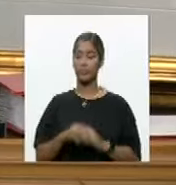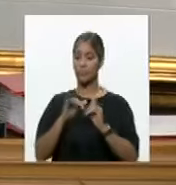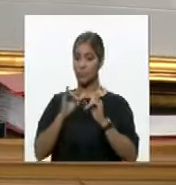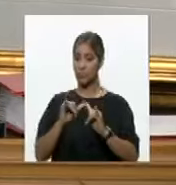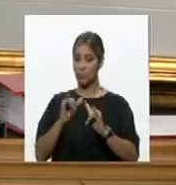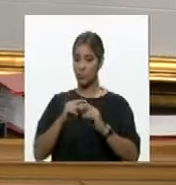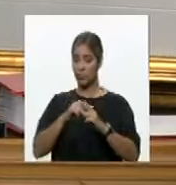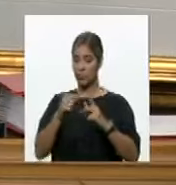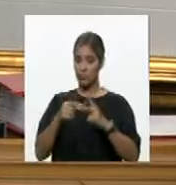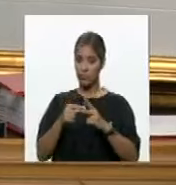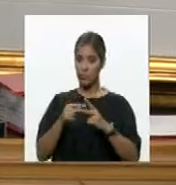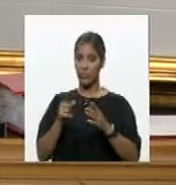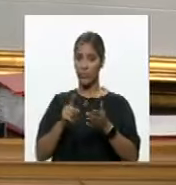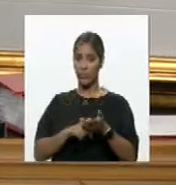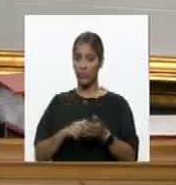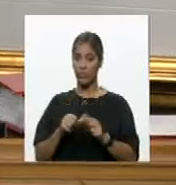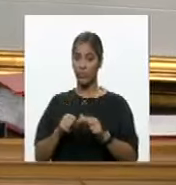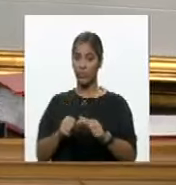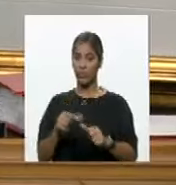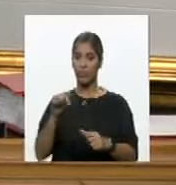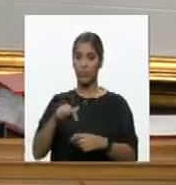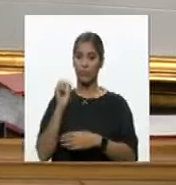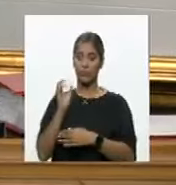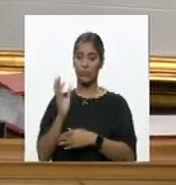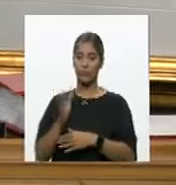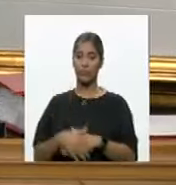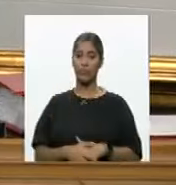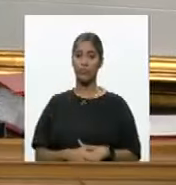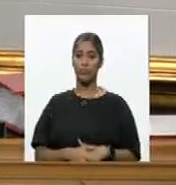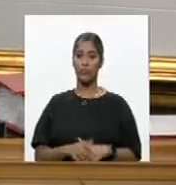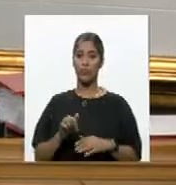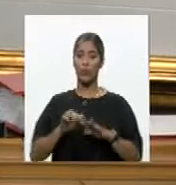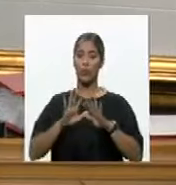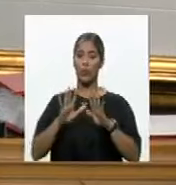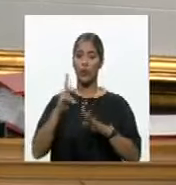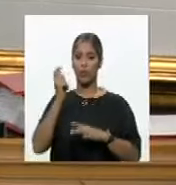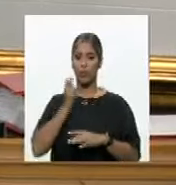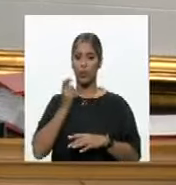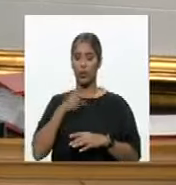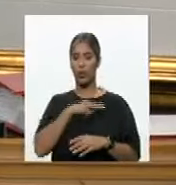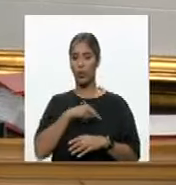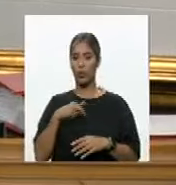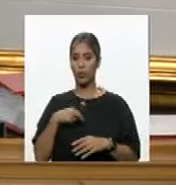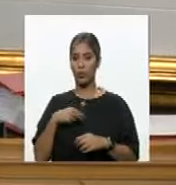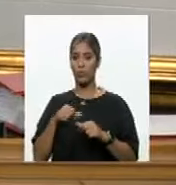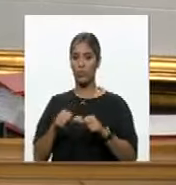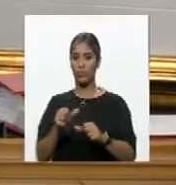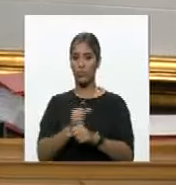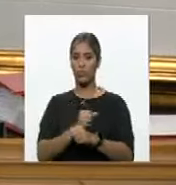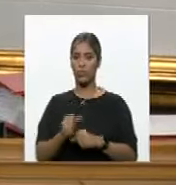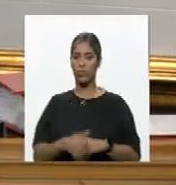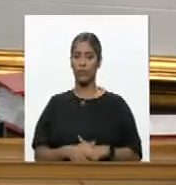exceptuados, eximidos de continuar en la sesión, estos 9 diputados y nosotros continuamos haciendo el trabajo.